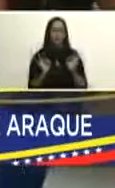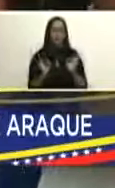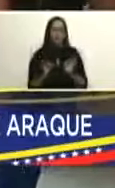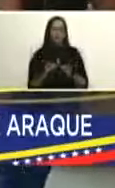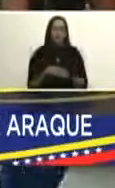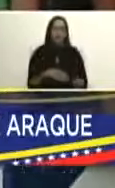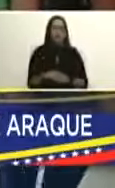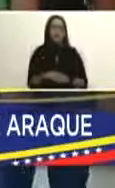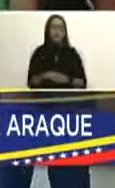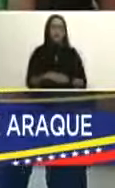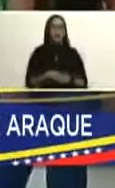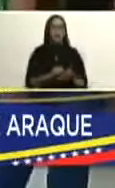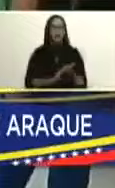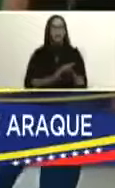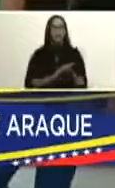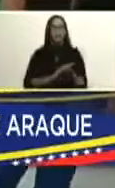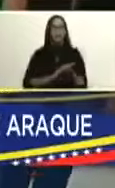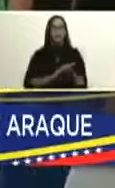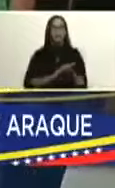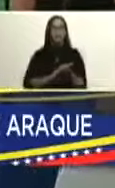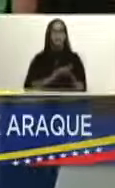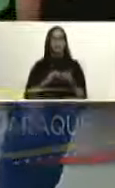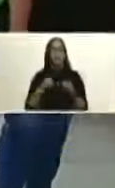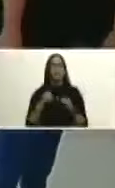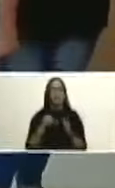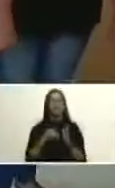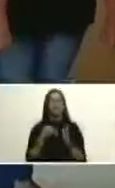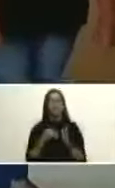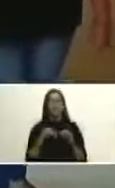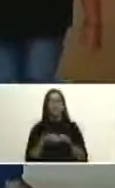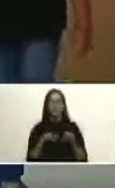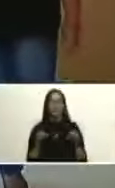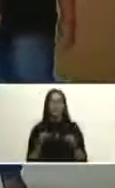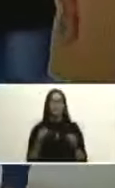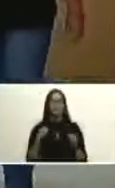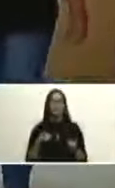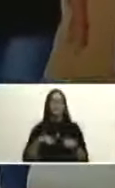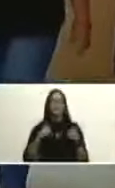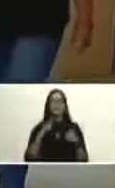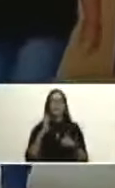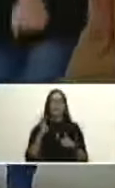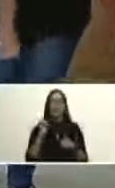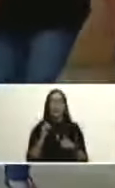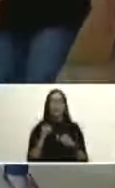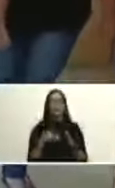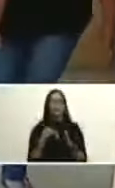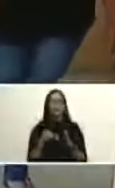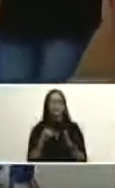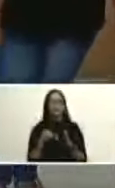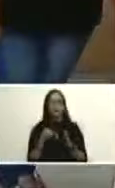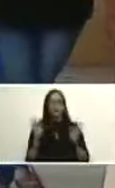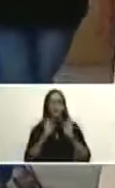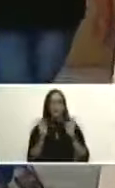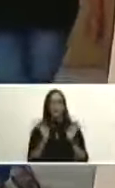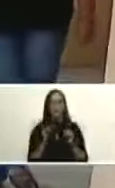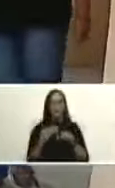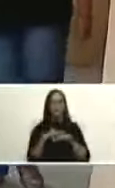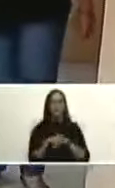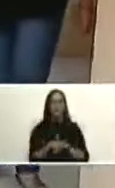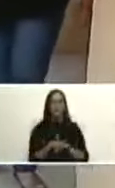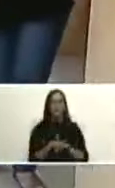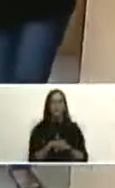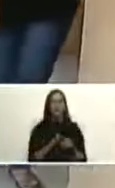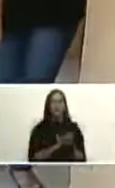la recuperación de las instituciones educativas. Son más de 40 instituciones que de manera integral